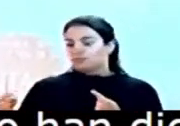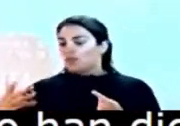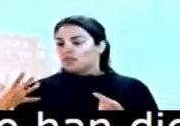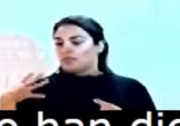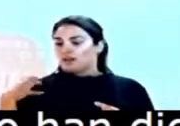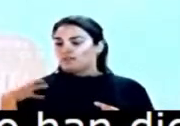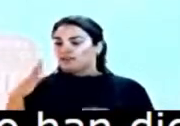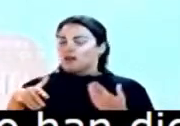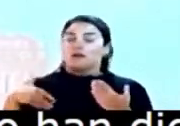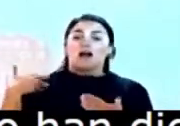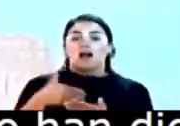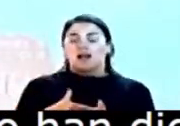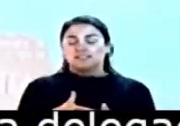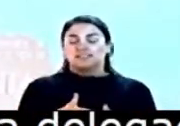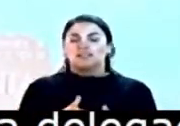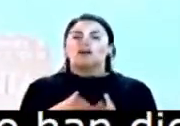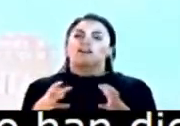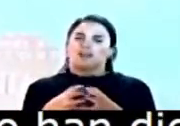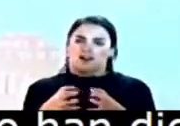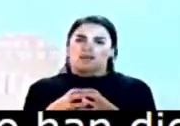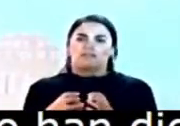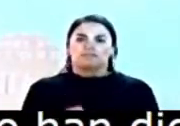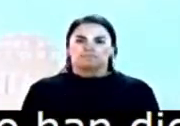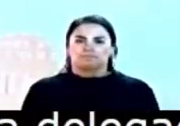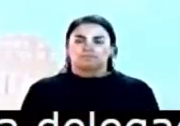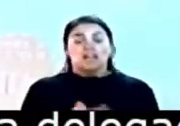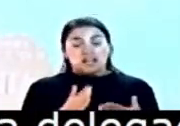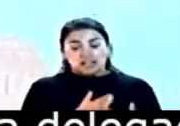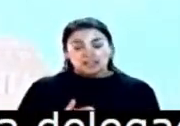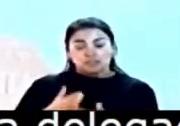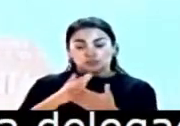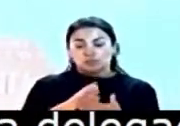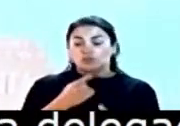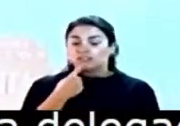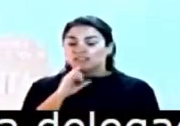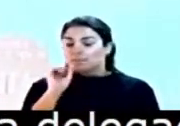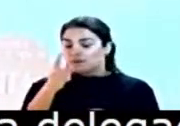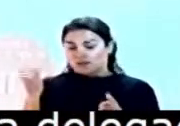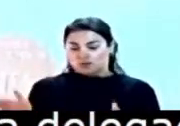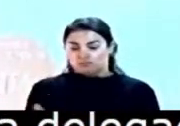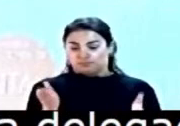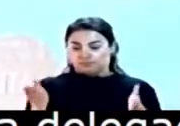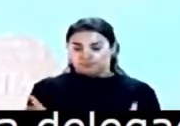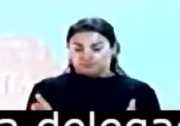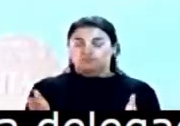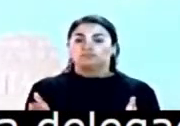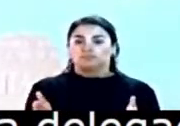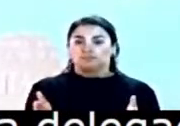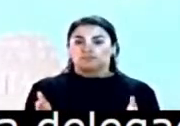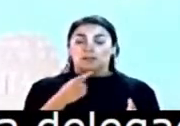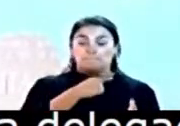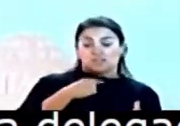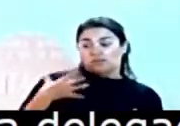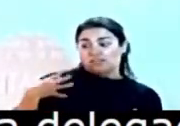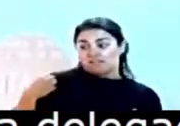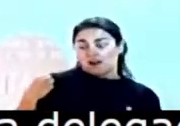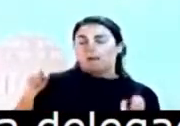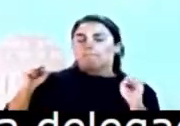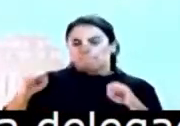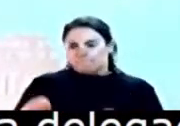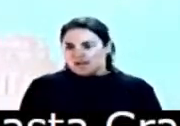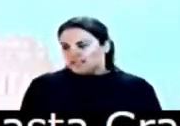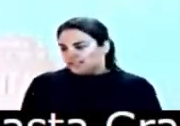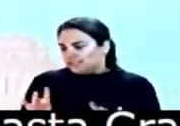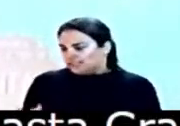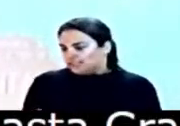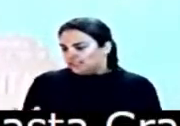tramo Granada. Que ahora en ese estudio informativo ha aparecido un primer tramo que es Badajoz-Zafra, oiga,